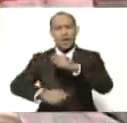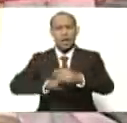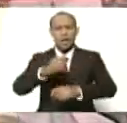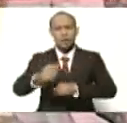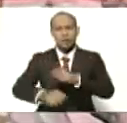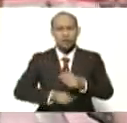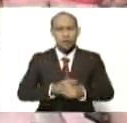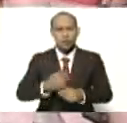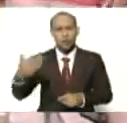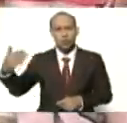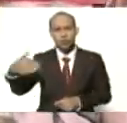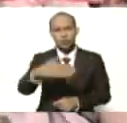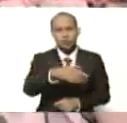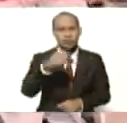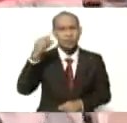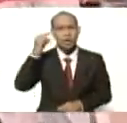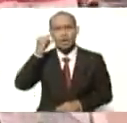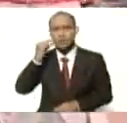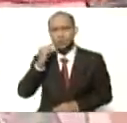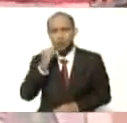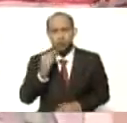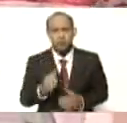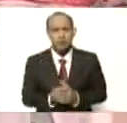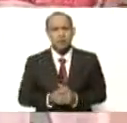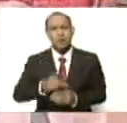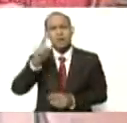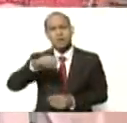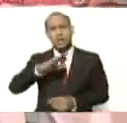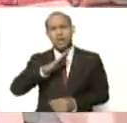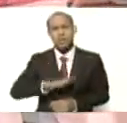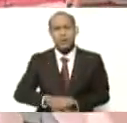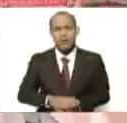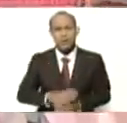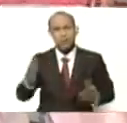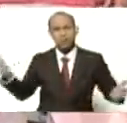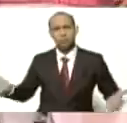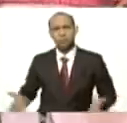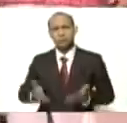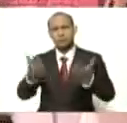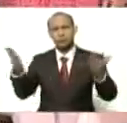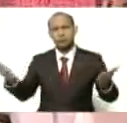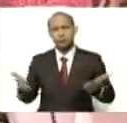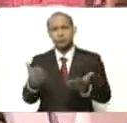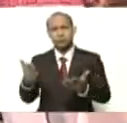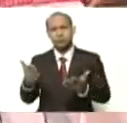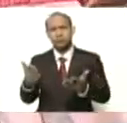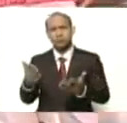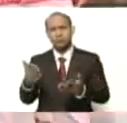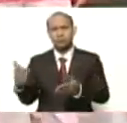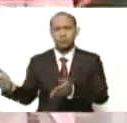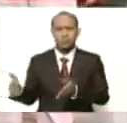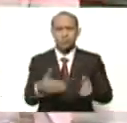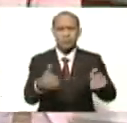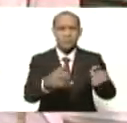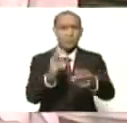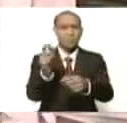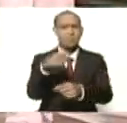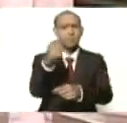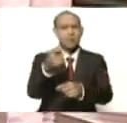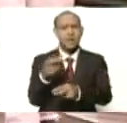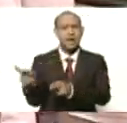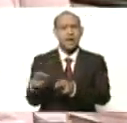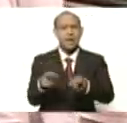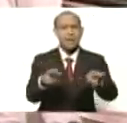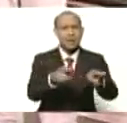de jardineros en sucre también estábamos presidente impulsando la pesca de río importante para todos los habitantes